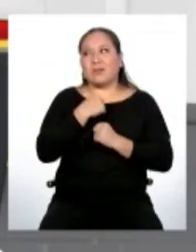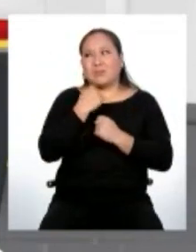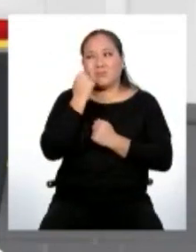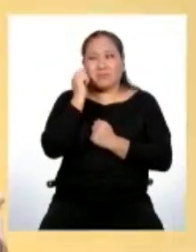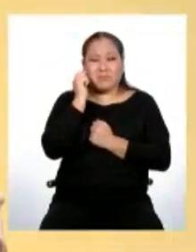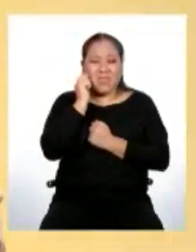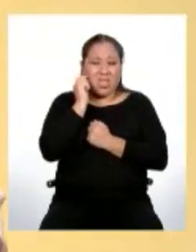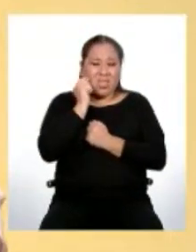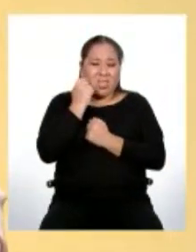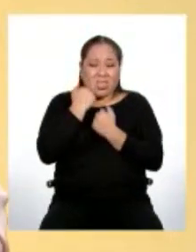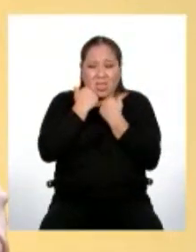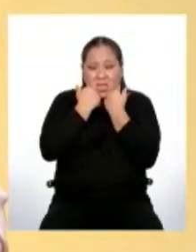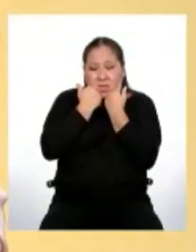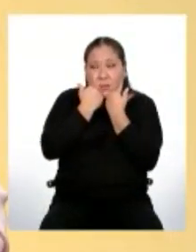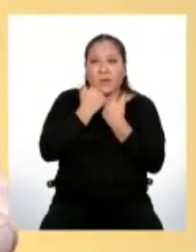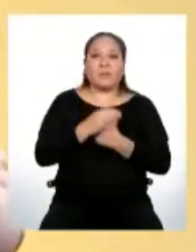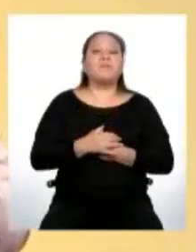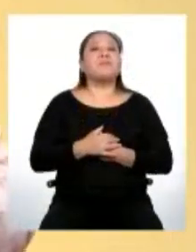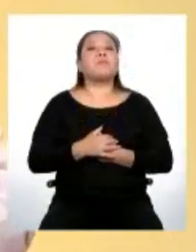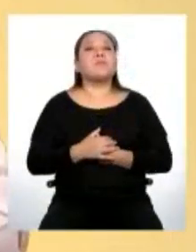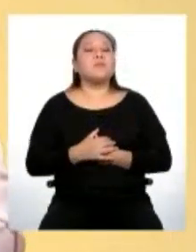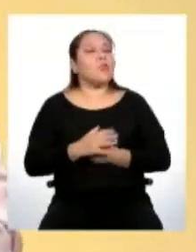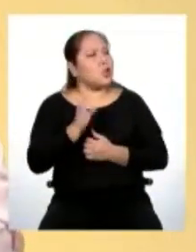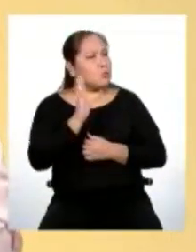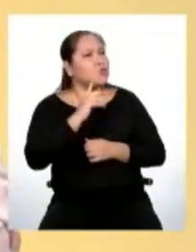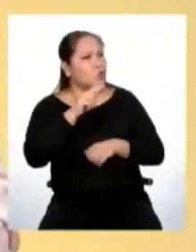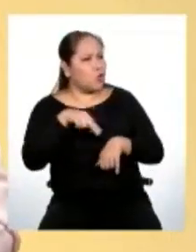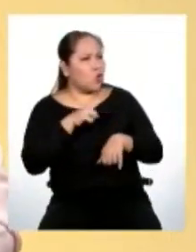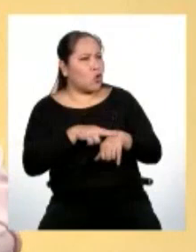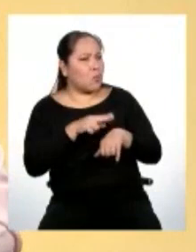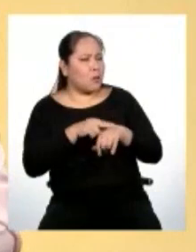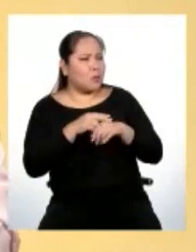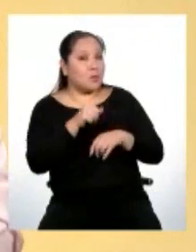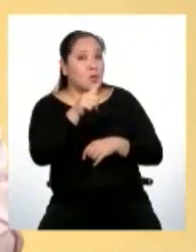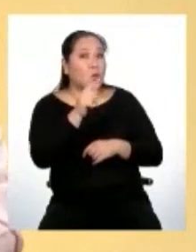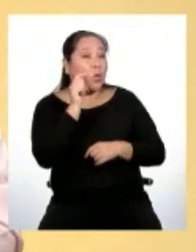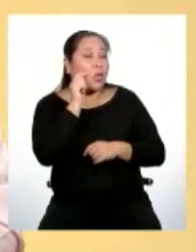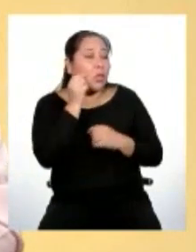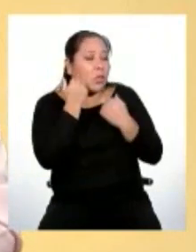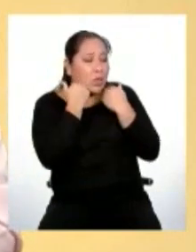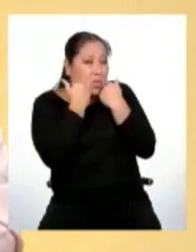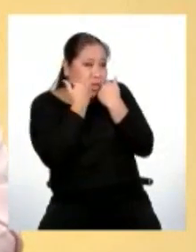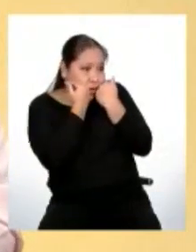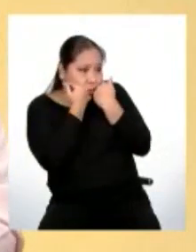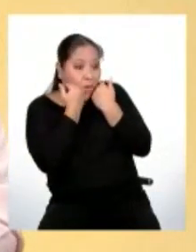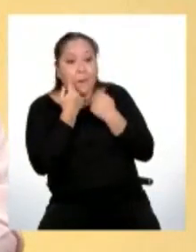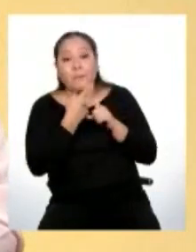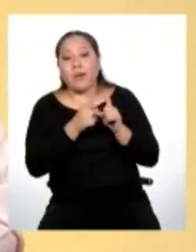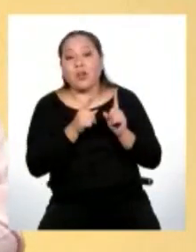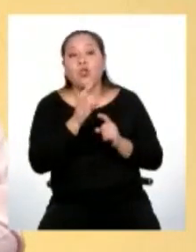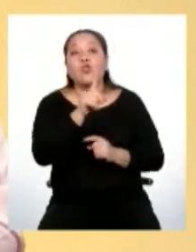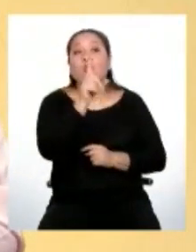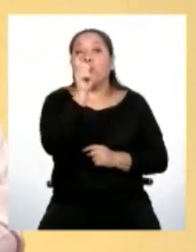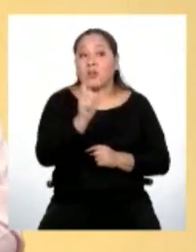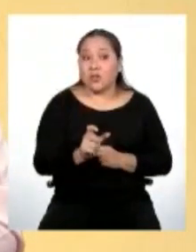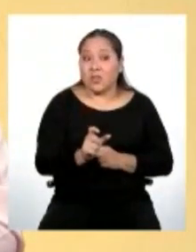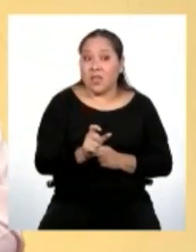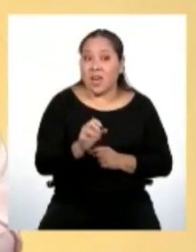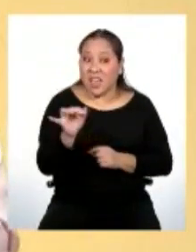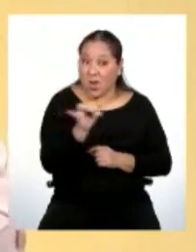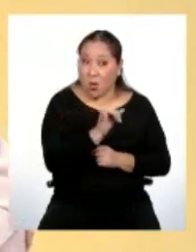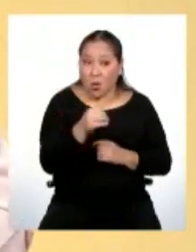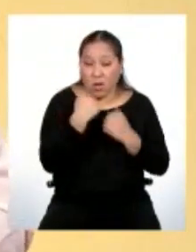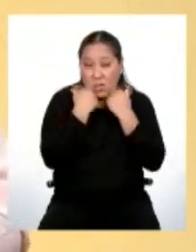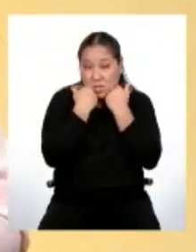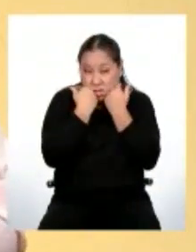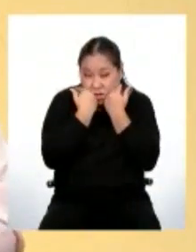tímida. Bueno, no hay ningún problema con que seas tímida. El tema es, ¿tu personaje es tímido?